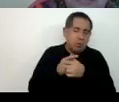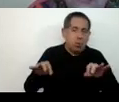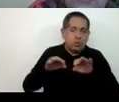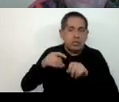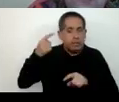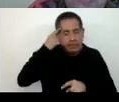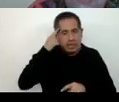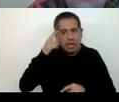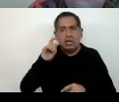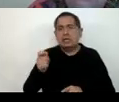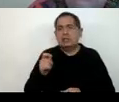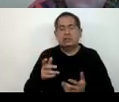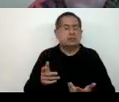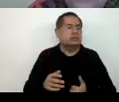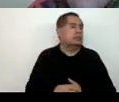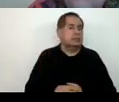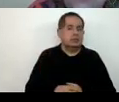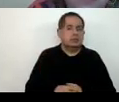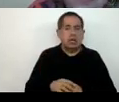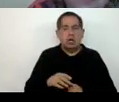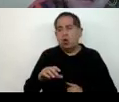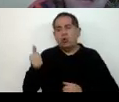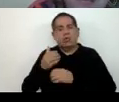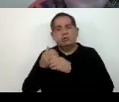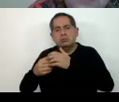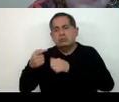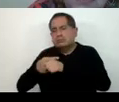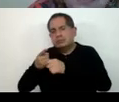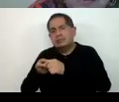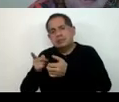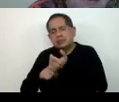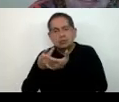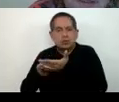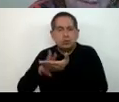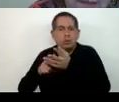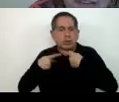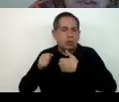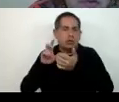en otro tipo de padecimientos que tengan las personas.